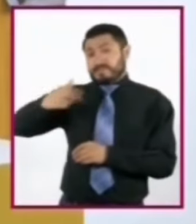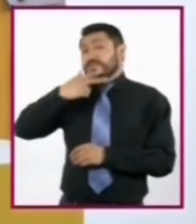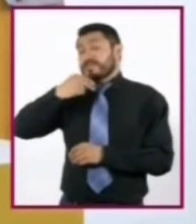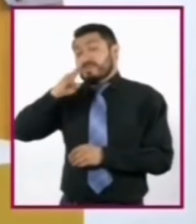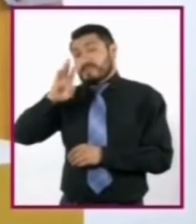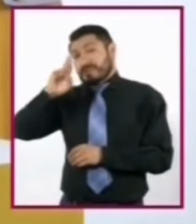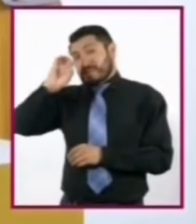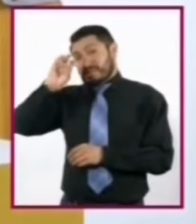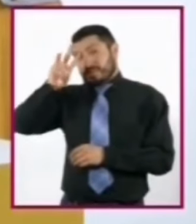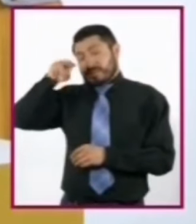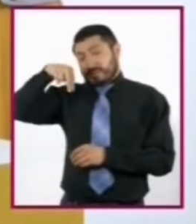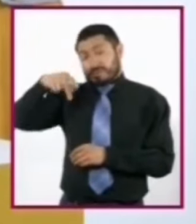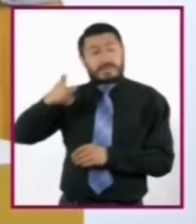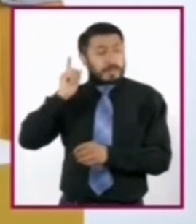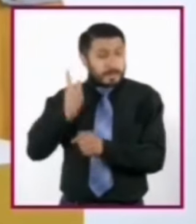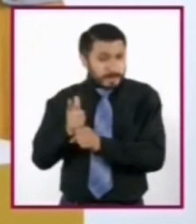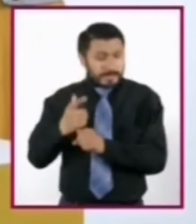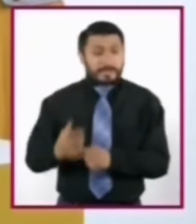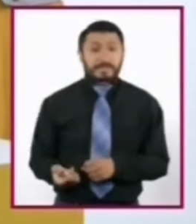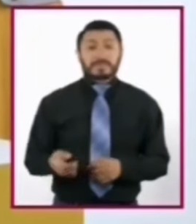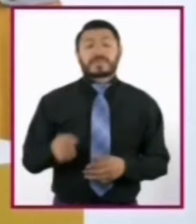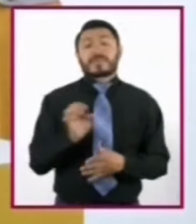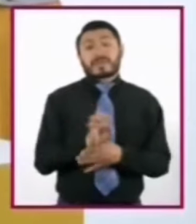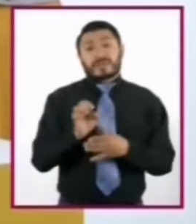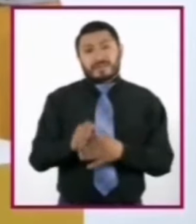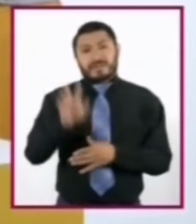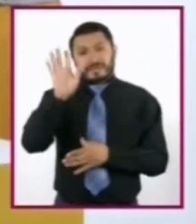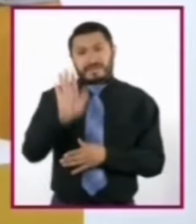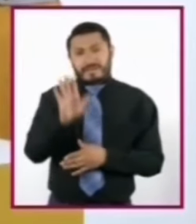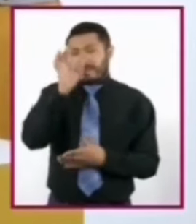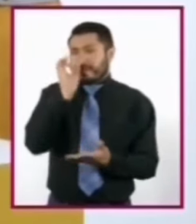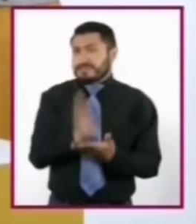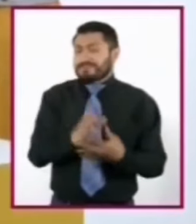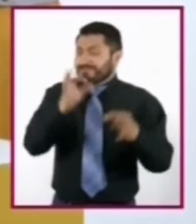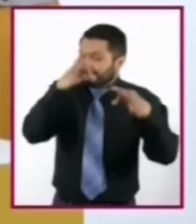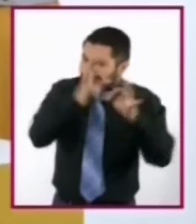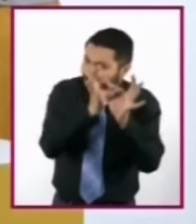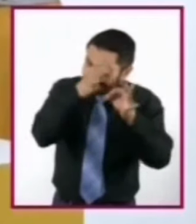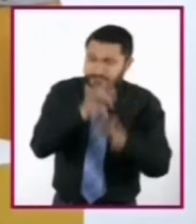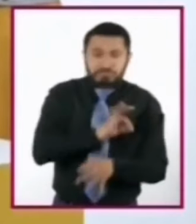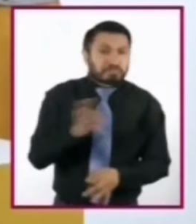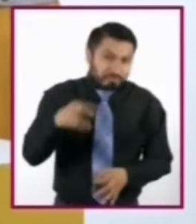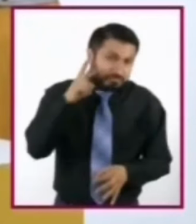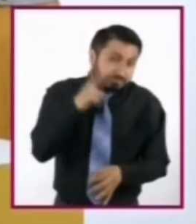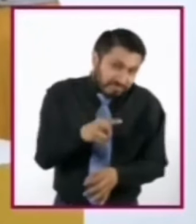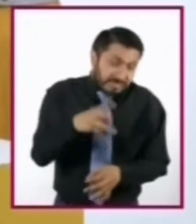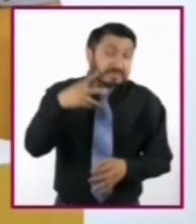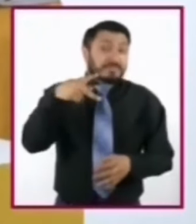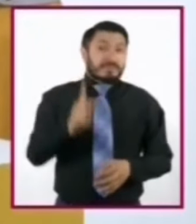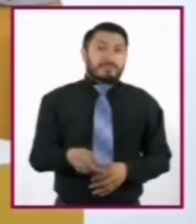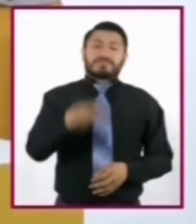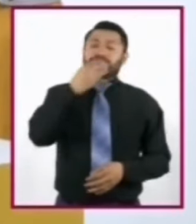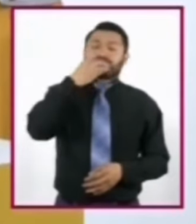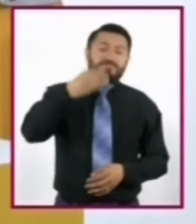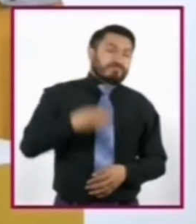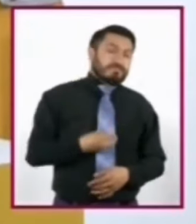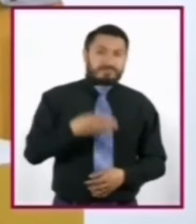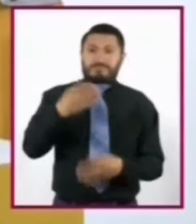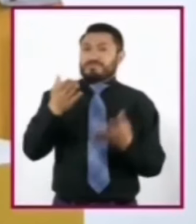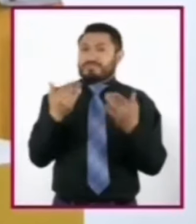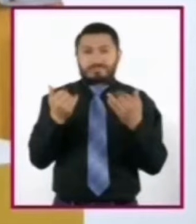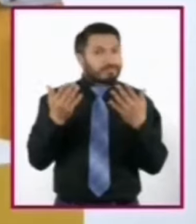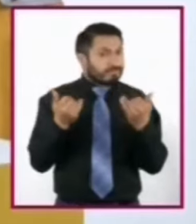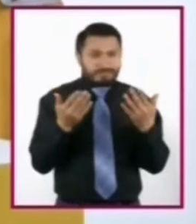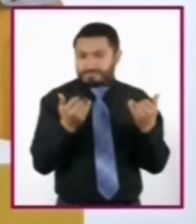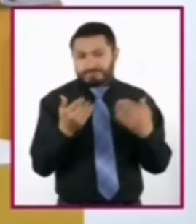pero parece que este fenómeno solo se puede observar con ayuda de un microscopio. Y, por desgracia, pues